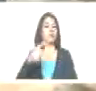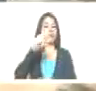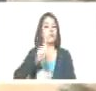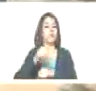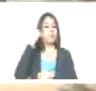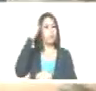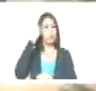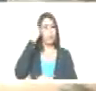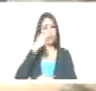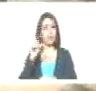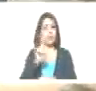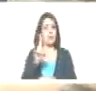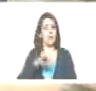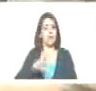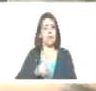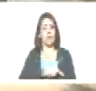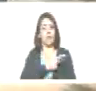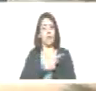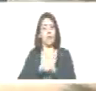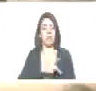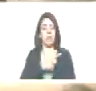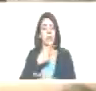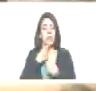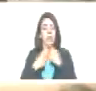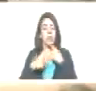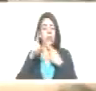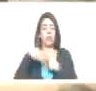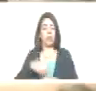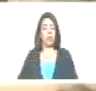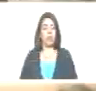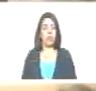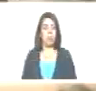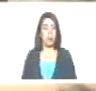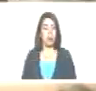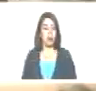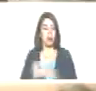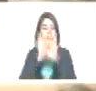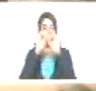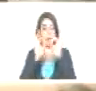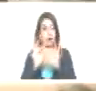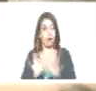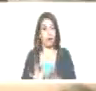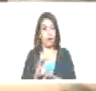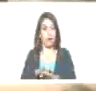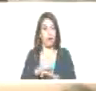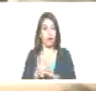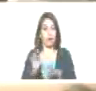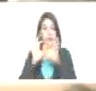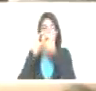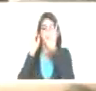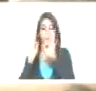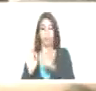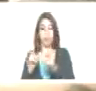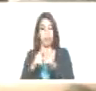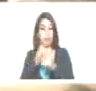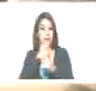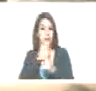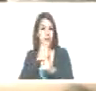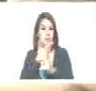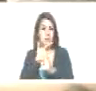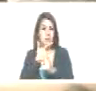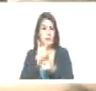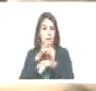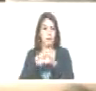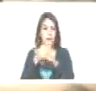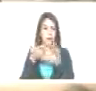sino que la poesía plantea incluso de una forma sublime, de una forma hermosa, los planteamientos